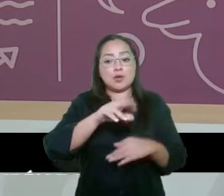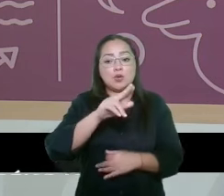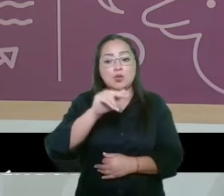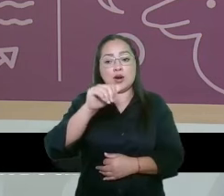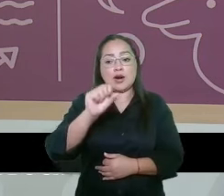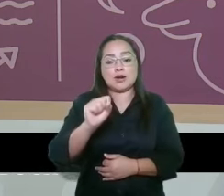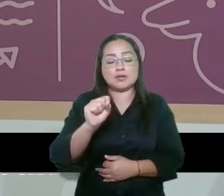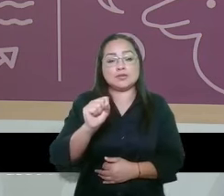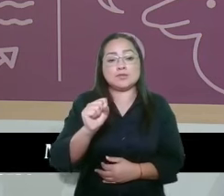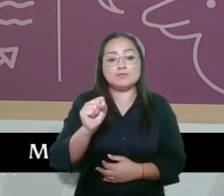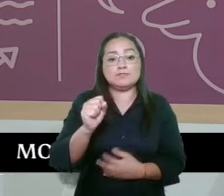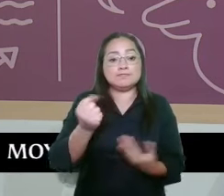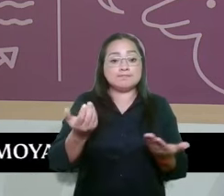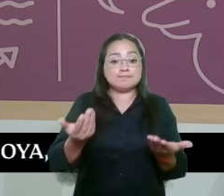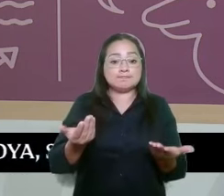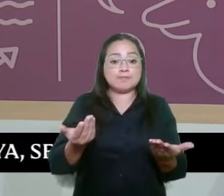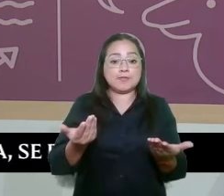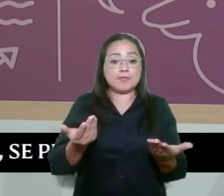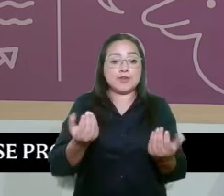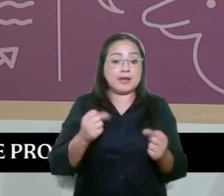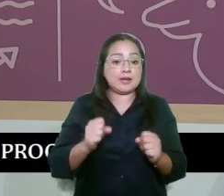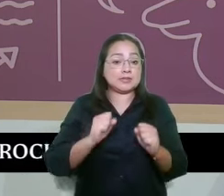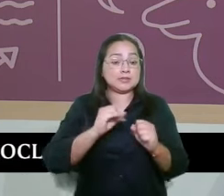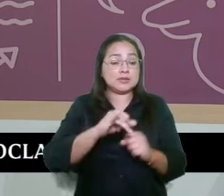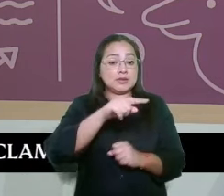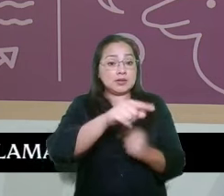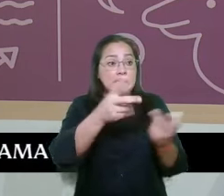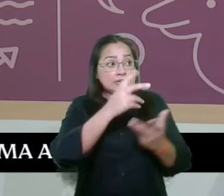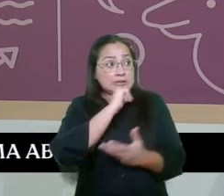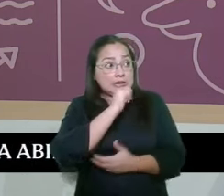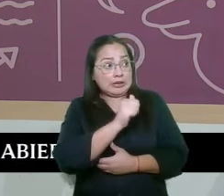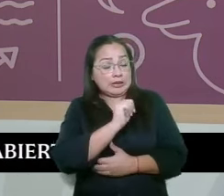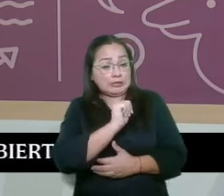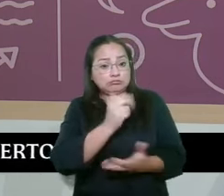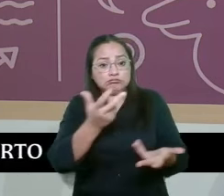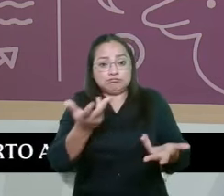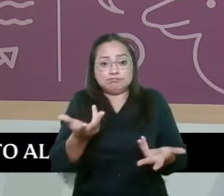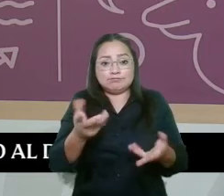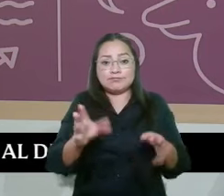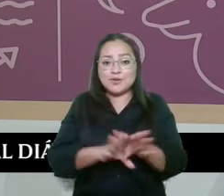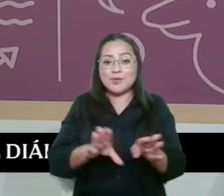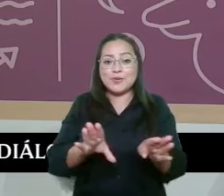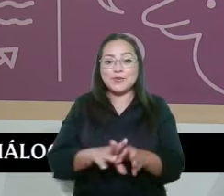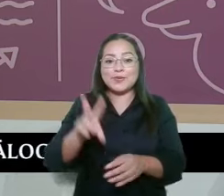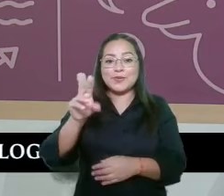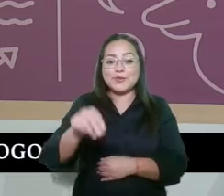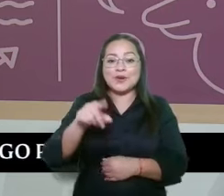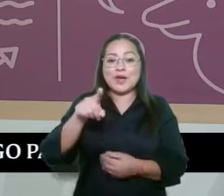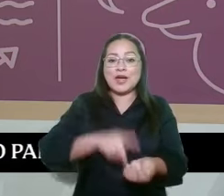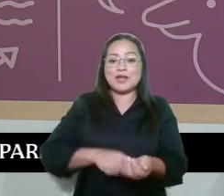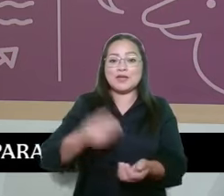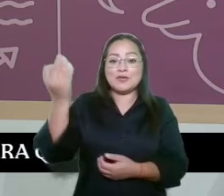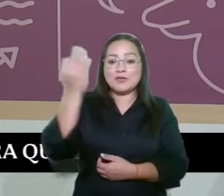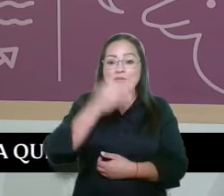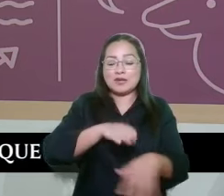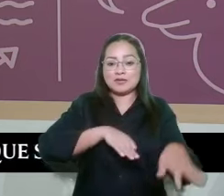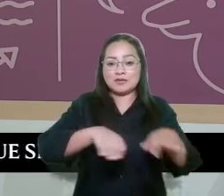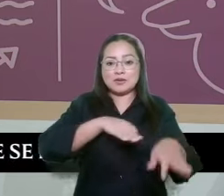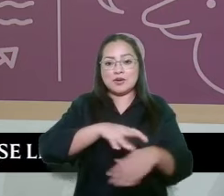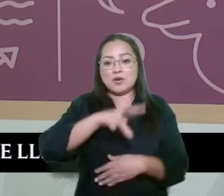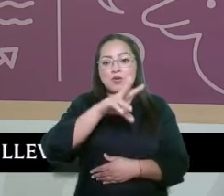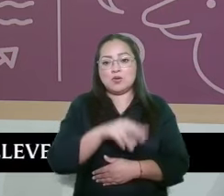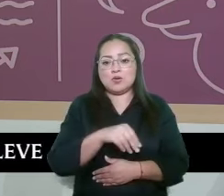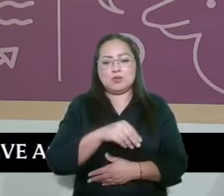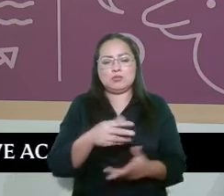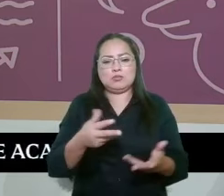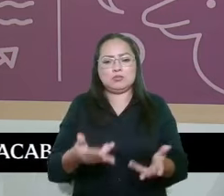Y pues pueden decir que no hacían nada, que eran aviadores, que pueden decir todo lo que